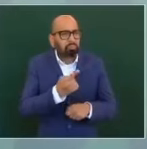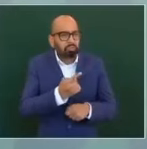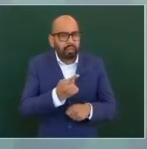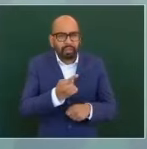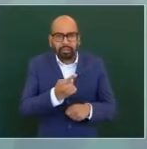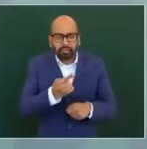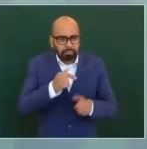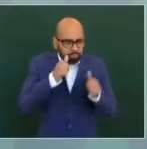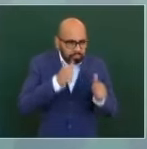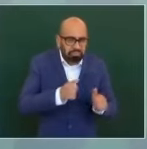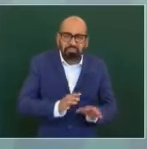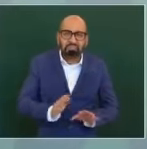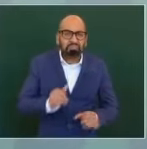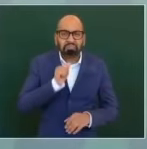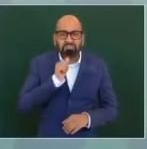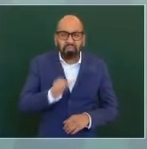pero además